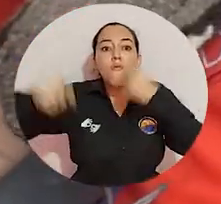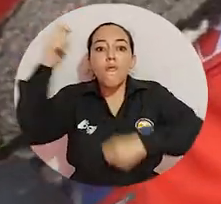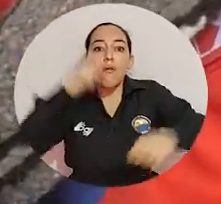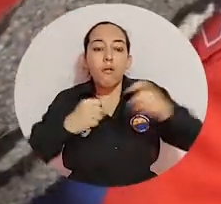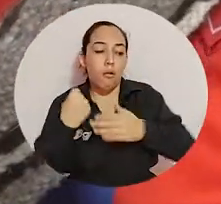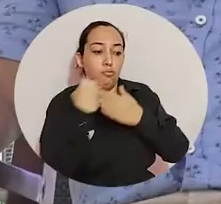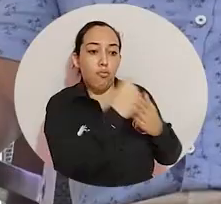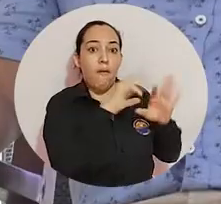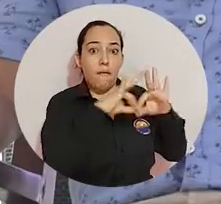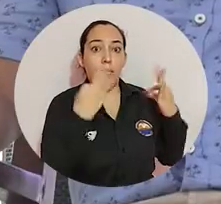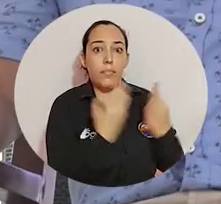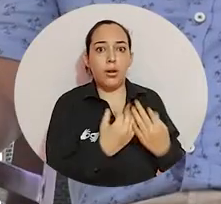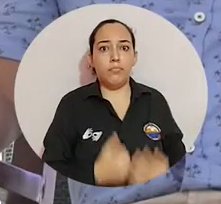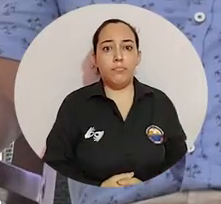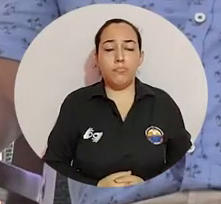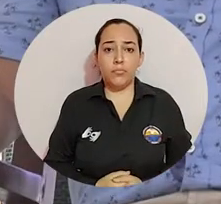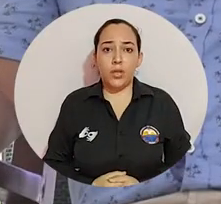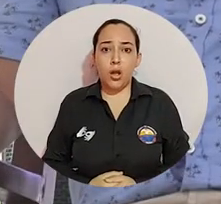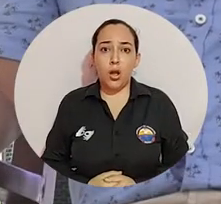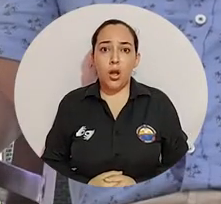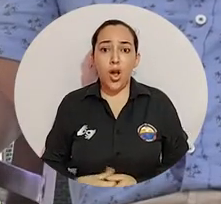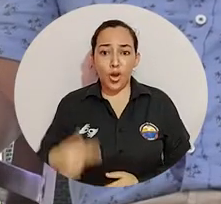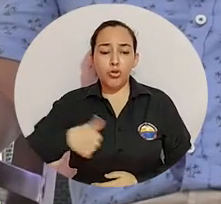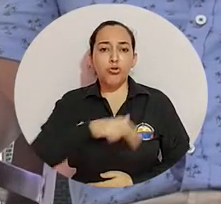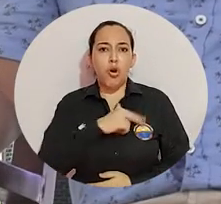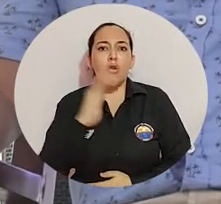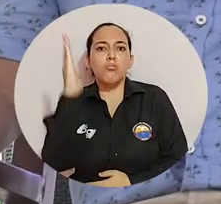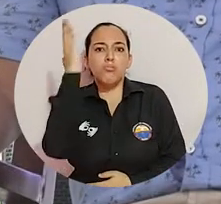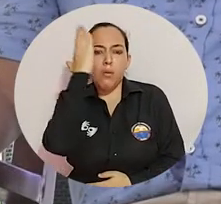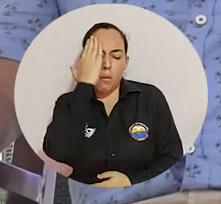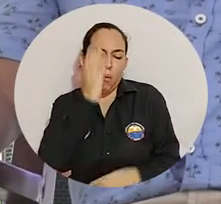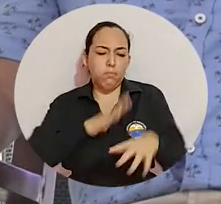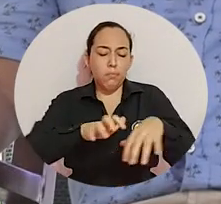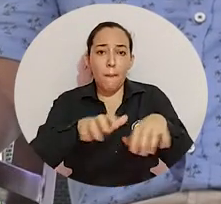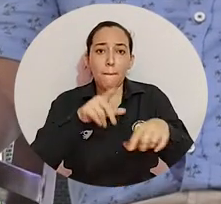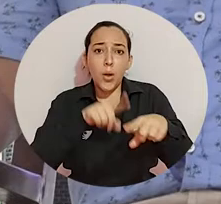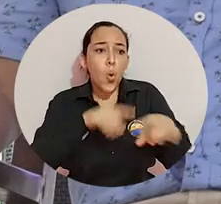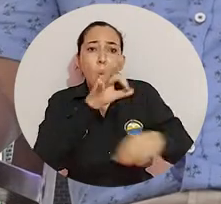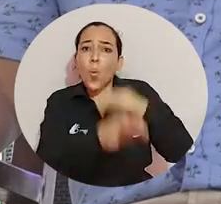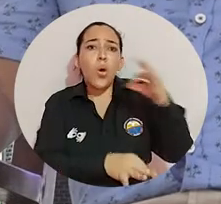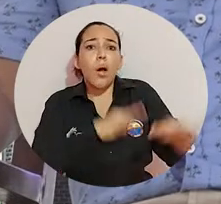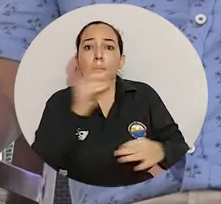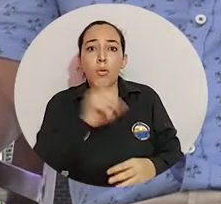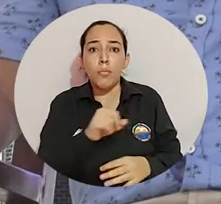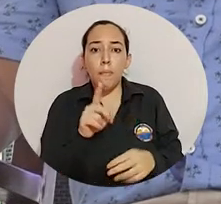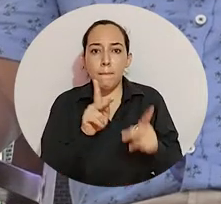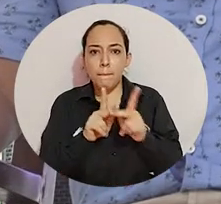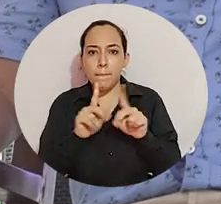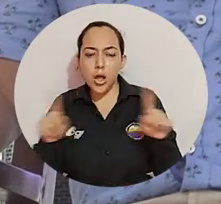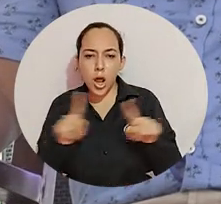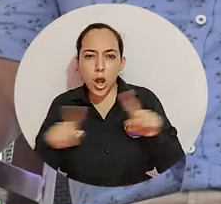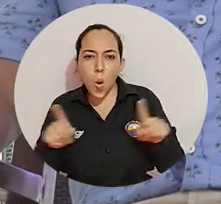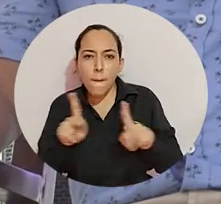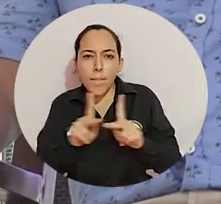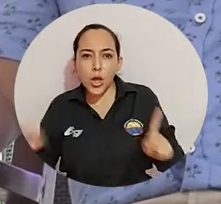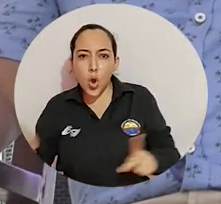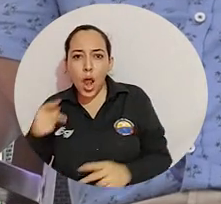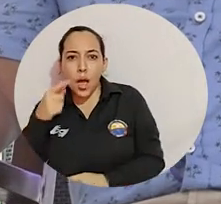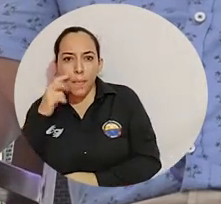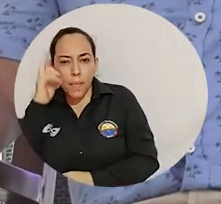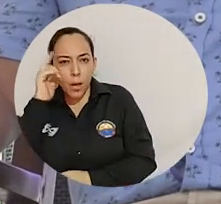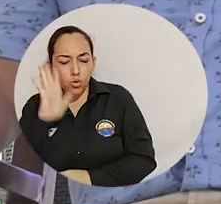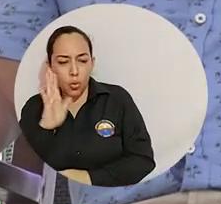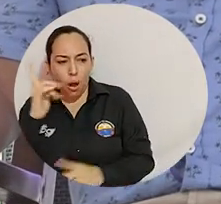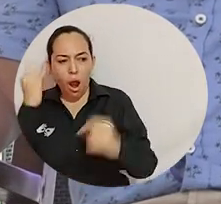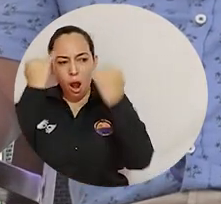familias. Nosotros no protegemos lo que sabemos hacer. Y a veces hay gente que llaman emprendedores que lo que está buscando es